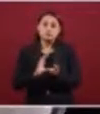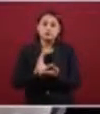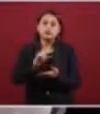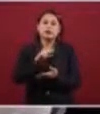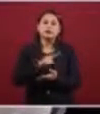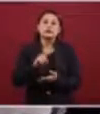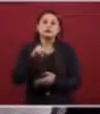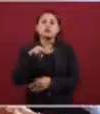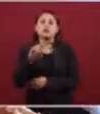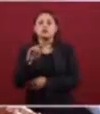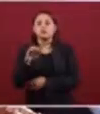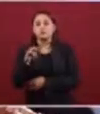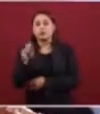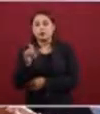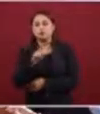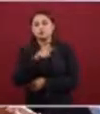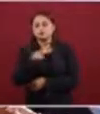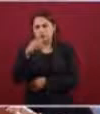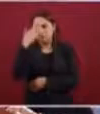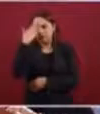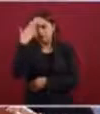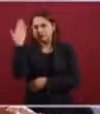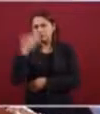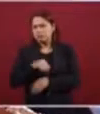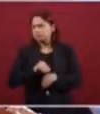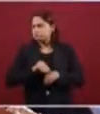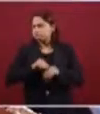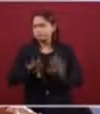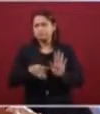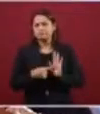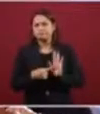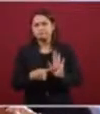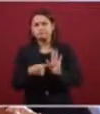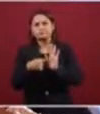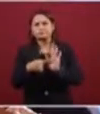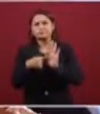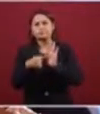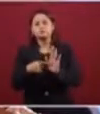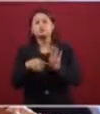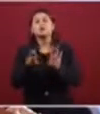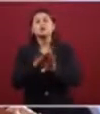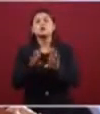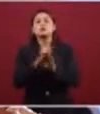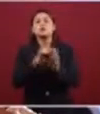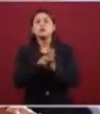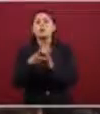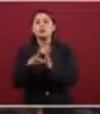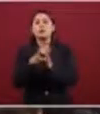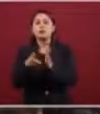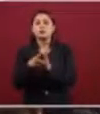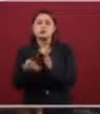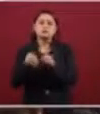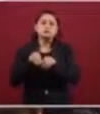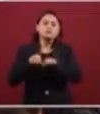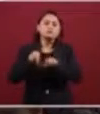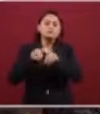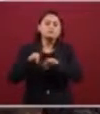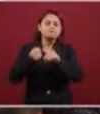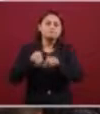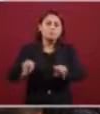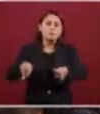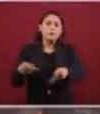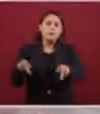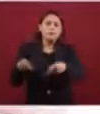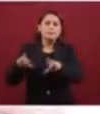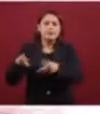los periódicos metropolitanos. Ustedes pueden ver cómo ha ido creciendo nuestras notas en primera plana y